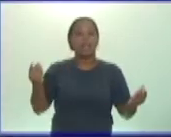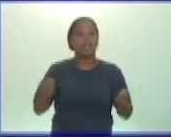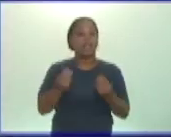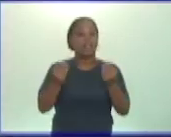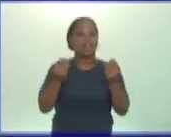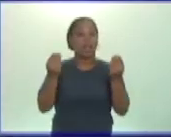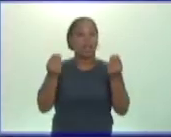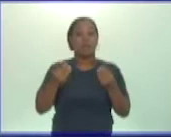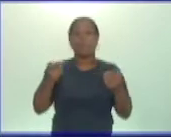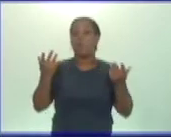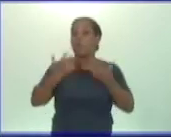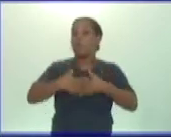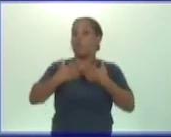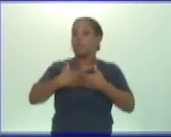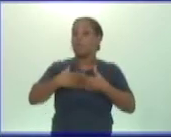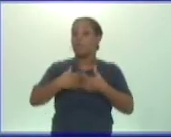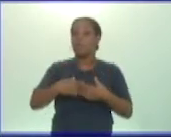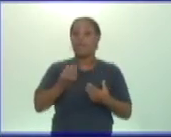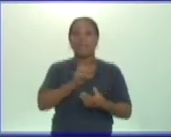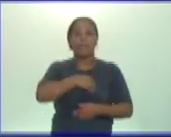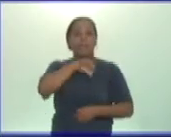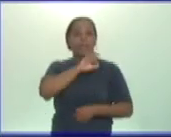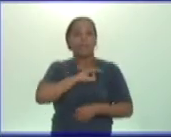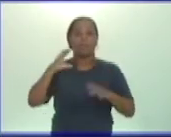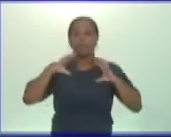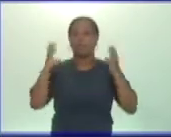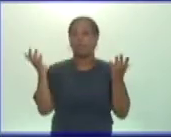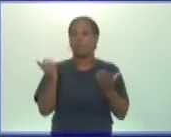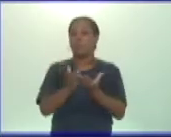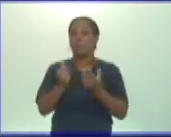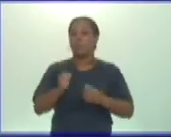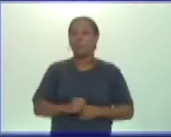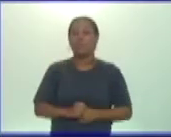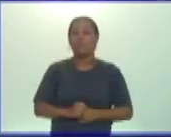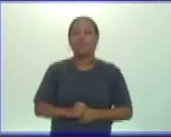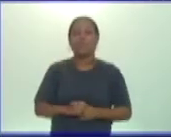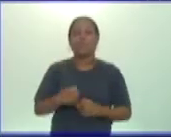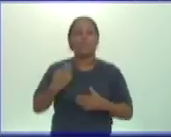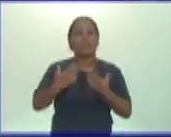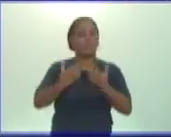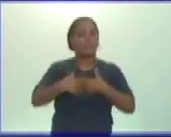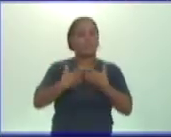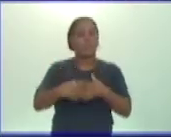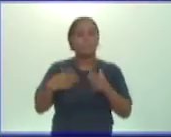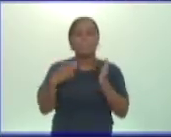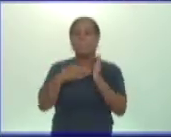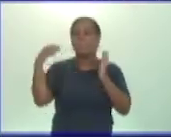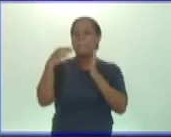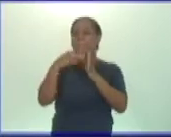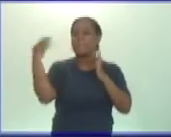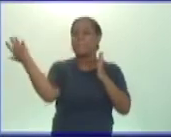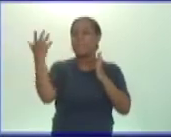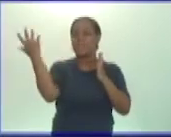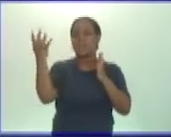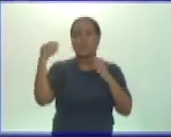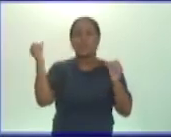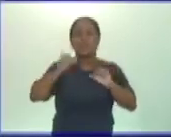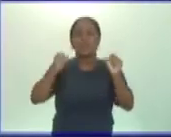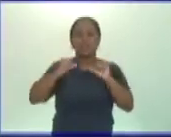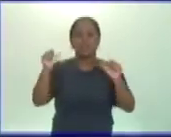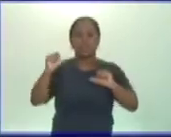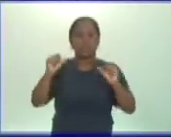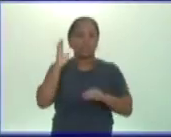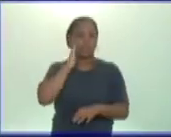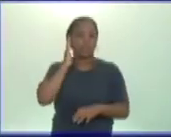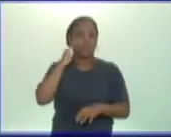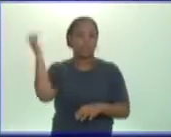de la población mundial generan millones de toneladas de sustancias químicas que se liberan a la atmósfera y la contaminan, lo